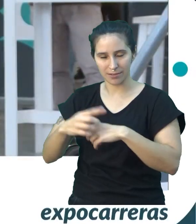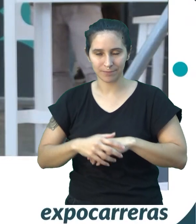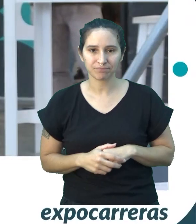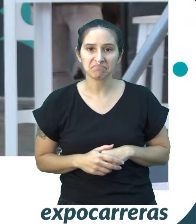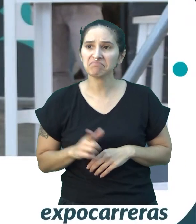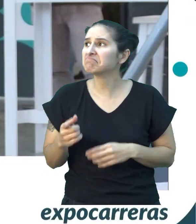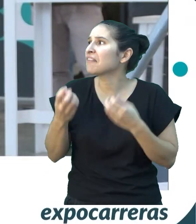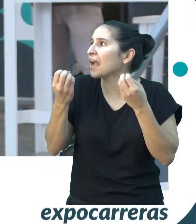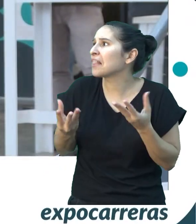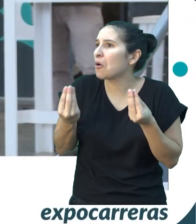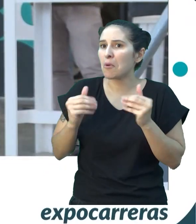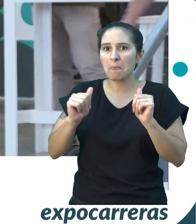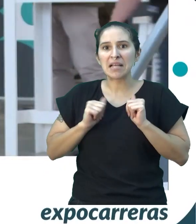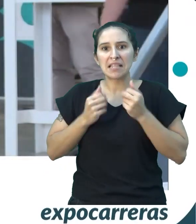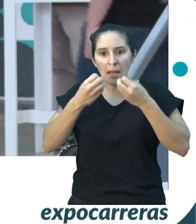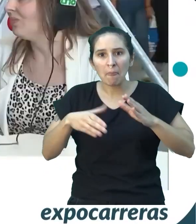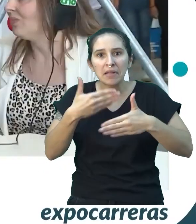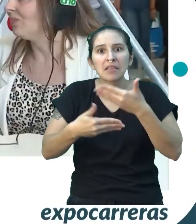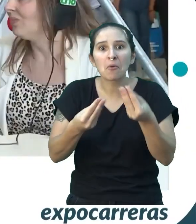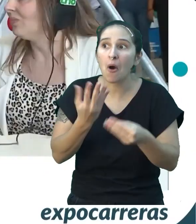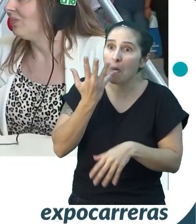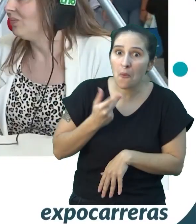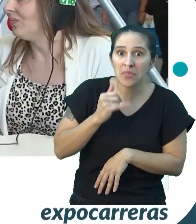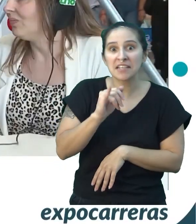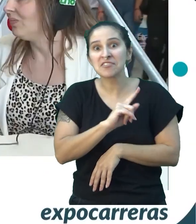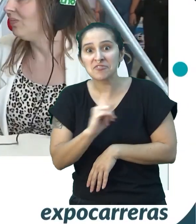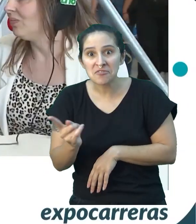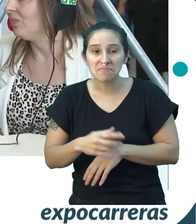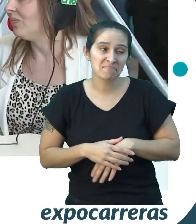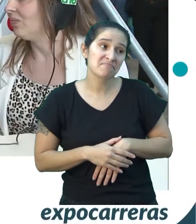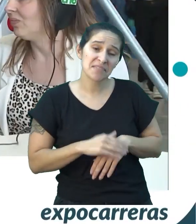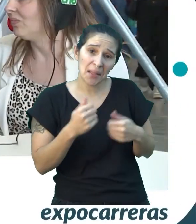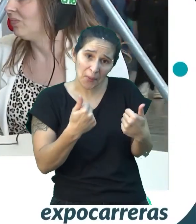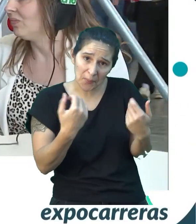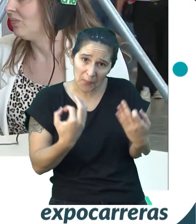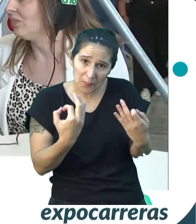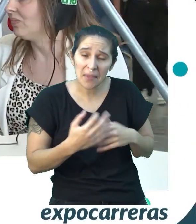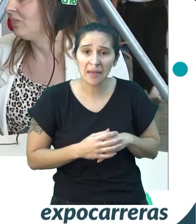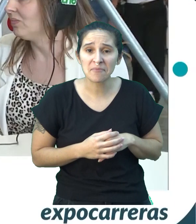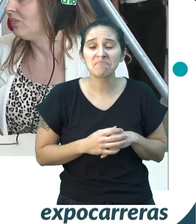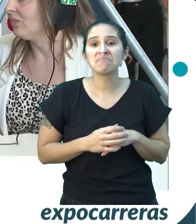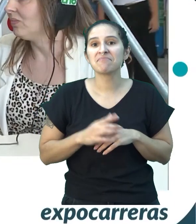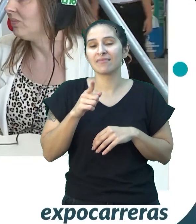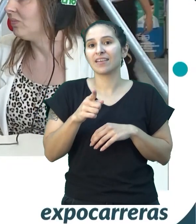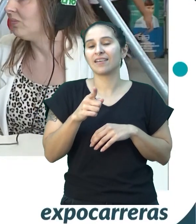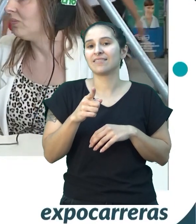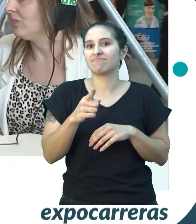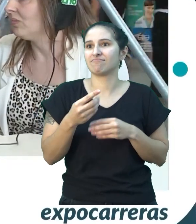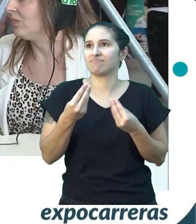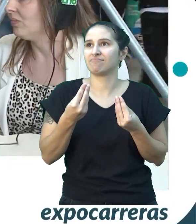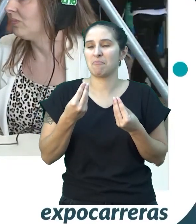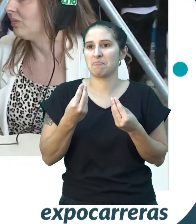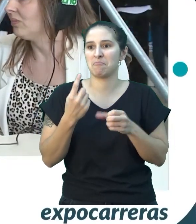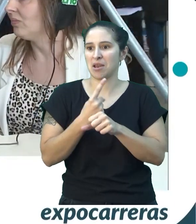comenzó la pasantía? ¿Te gusta? Bien. Lo primero que tuvimos fue toda la parte de la inserción a la